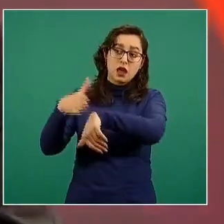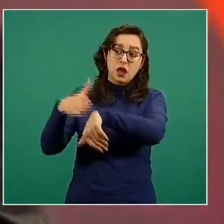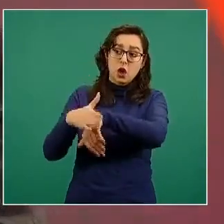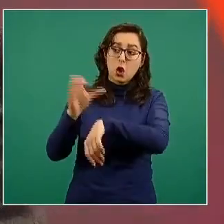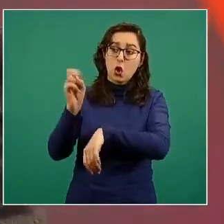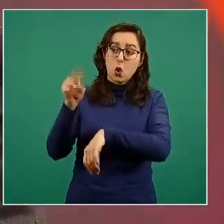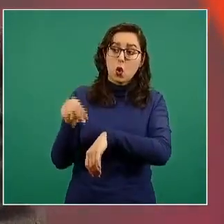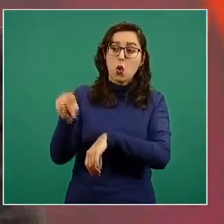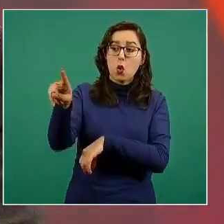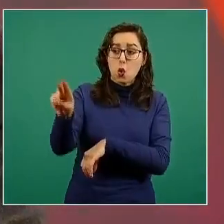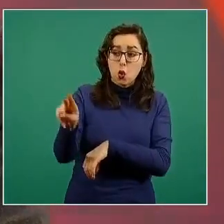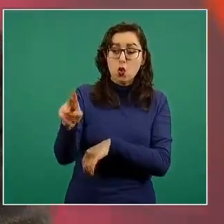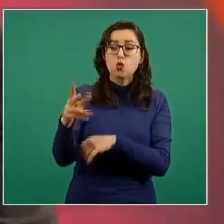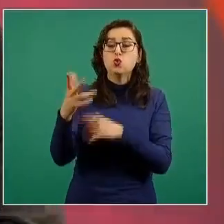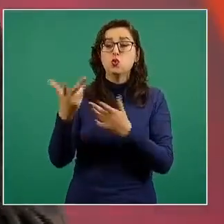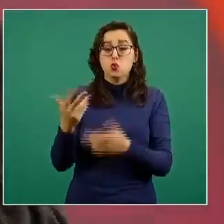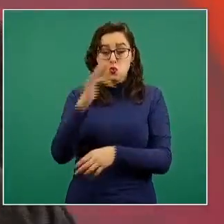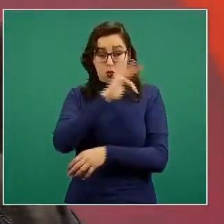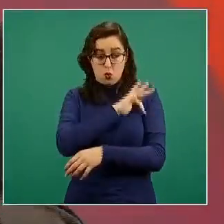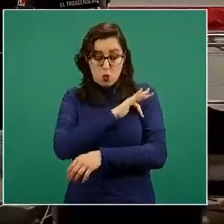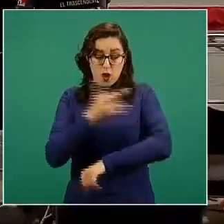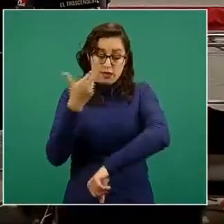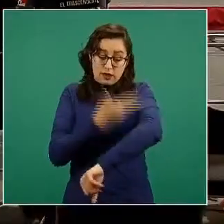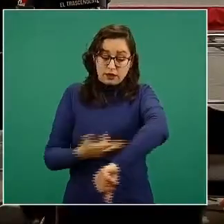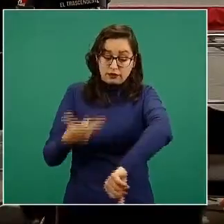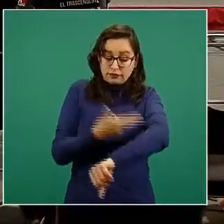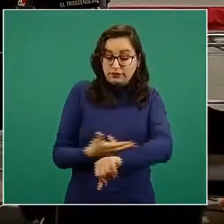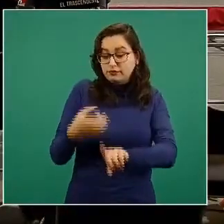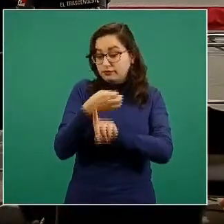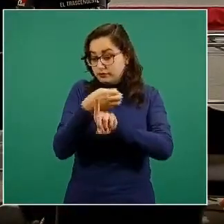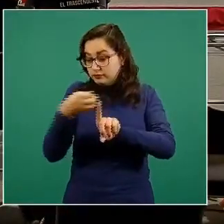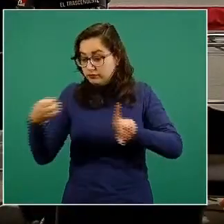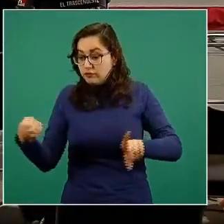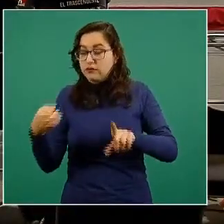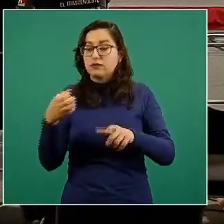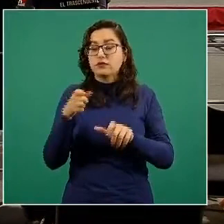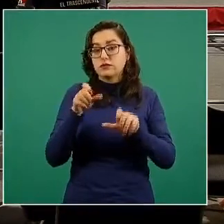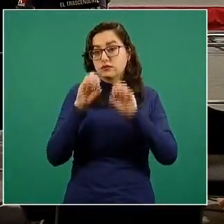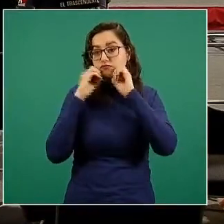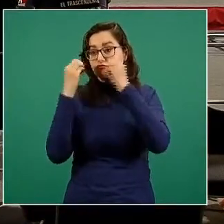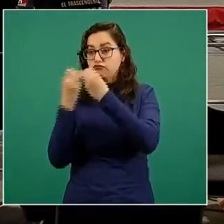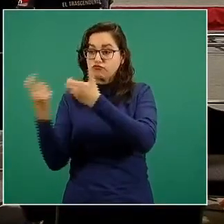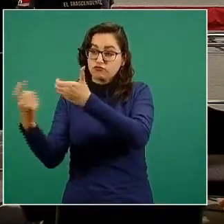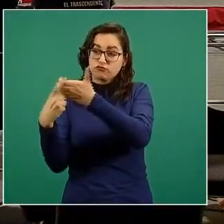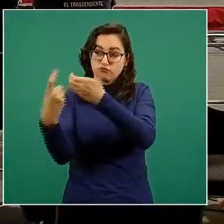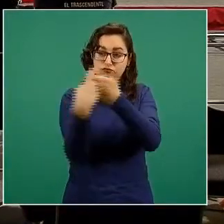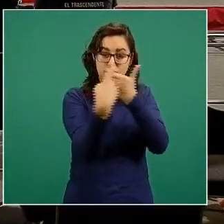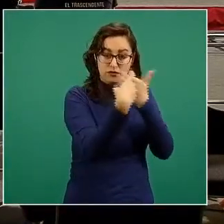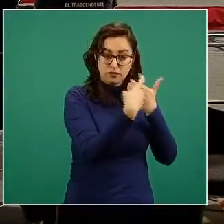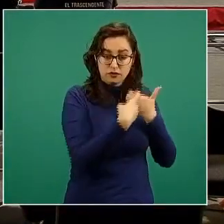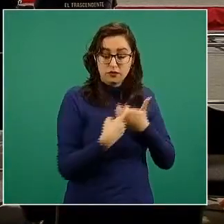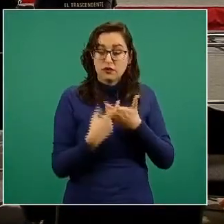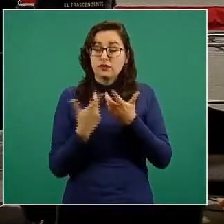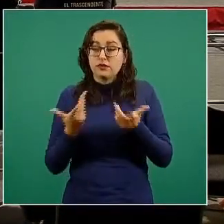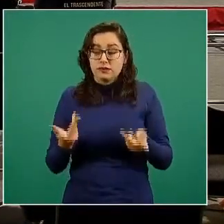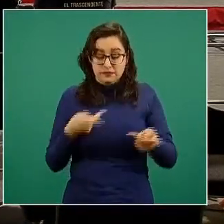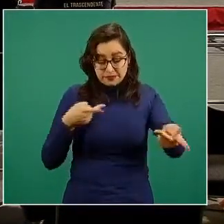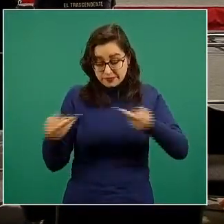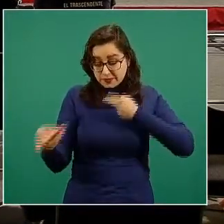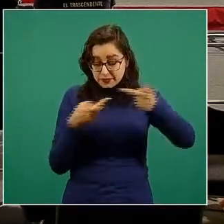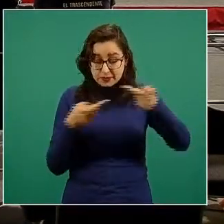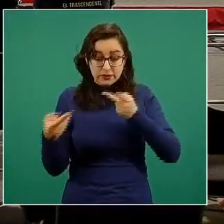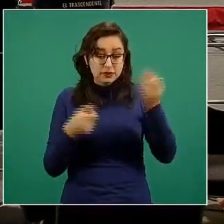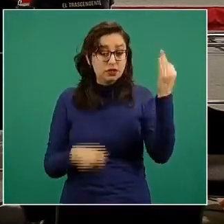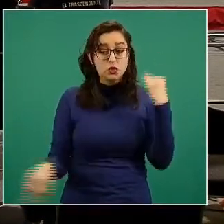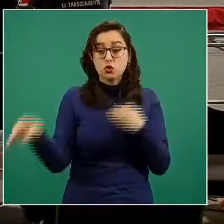sistema de Naciones Unidas, la propia organización y sus demás organizaciones afiliadas, tomaran las acciones que fuera